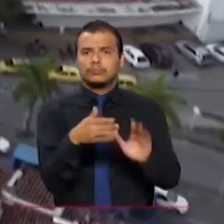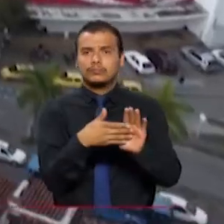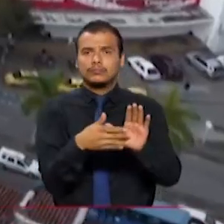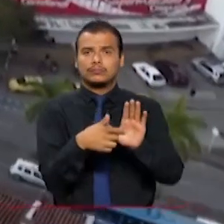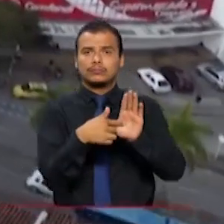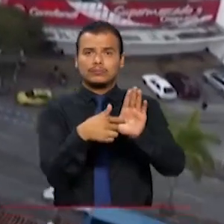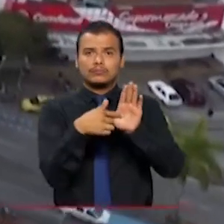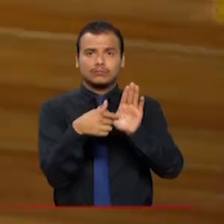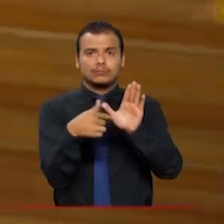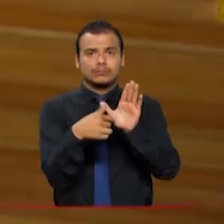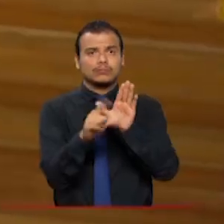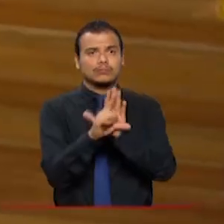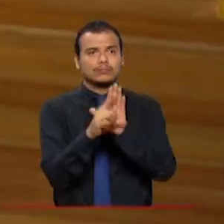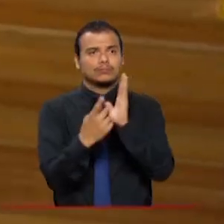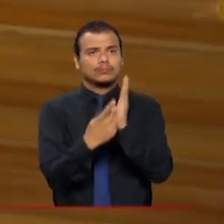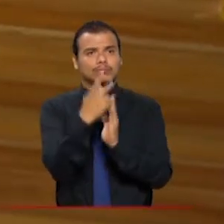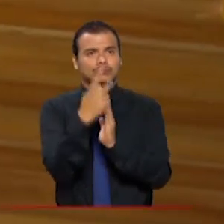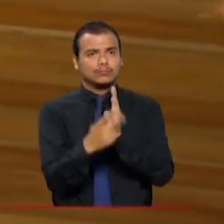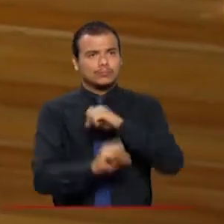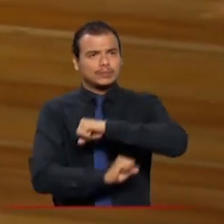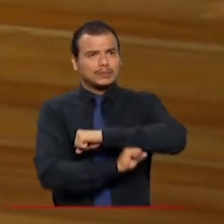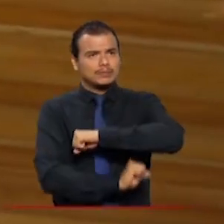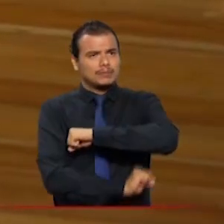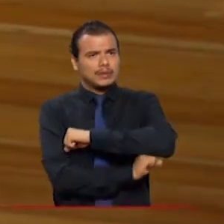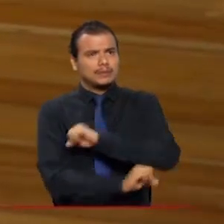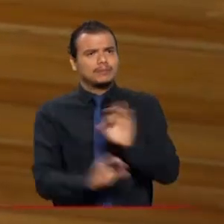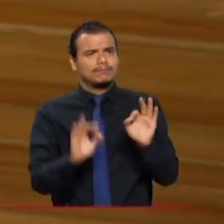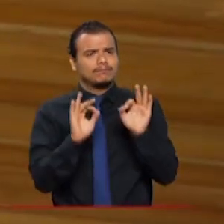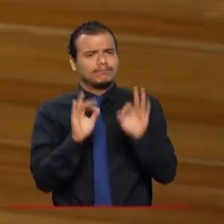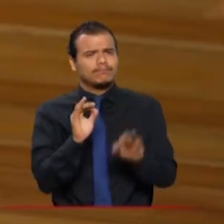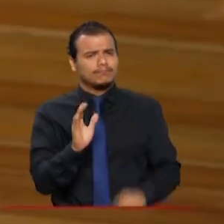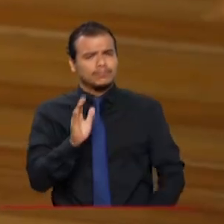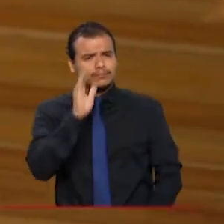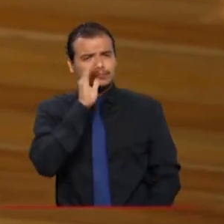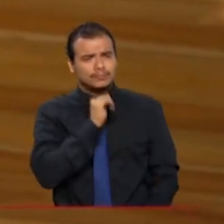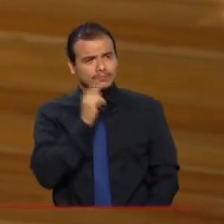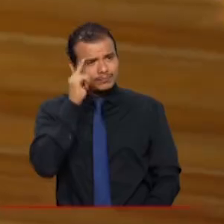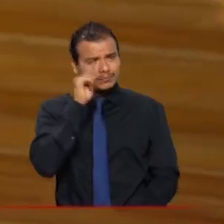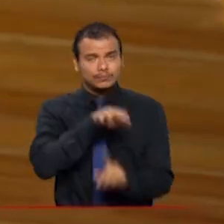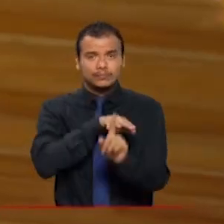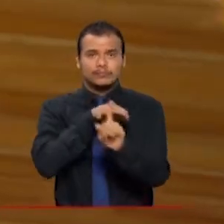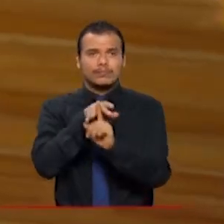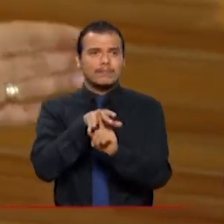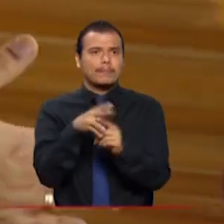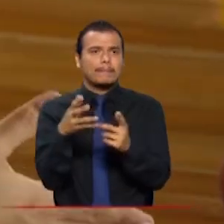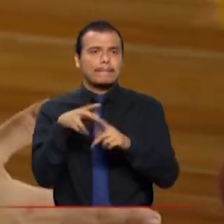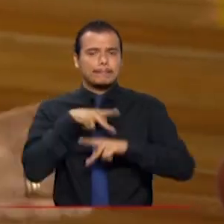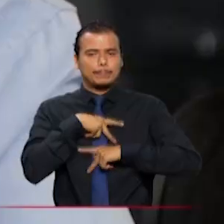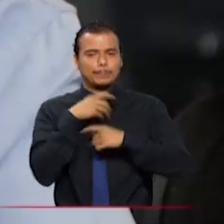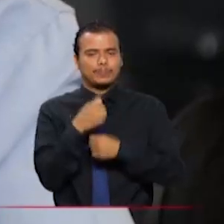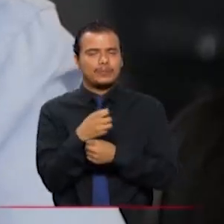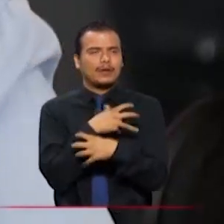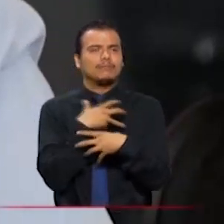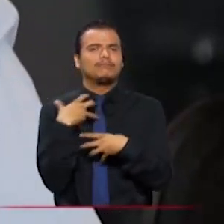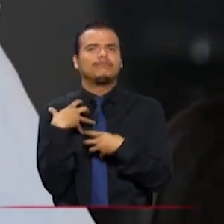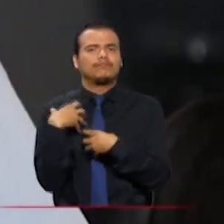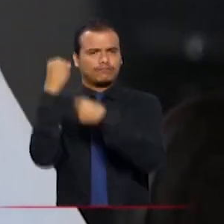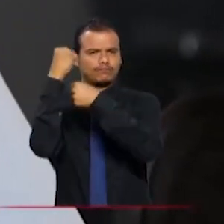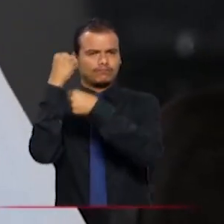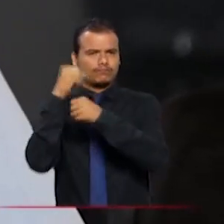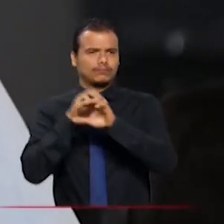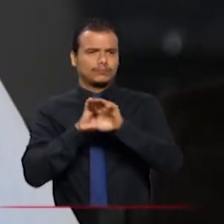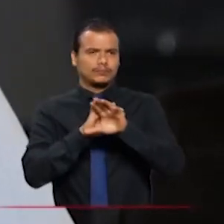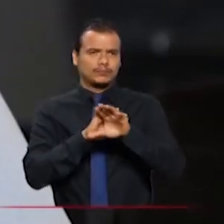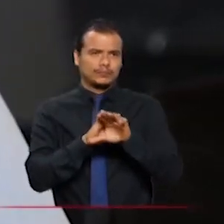ley no tiene un asidero jurídico, que es un proyecto de ley que solo quiere es atentar contra el patrimonio de la corporación y